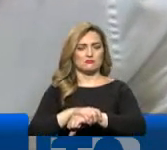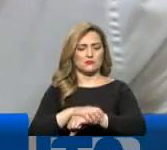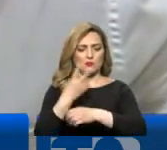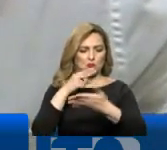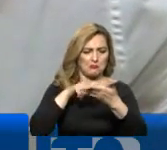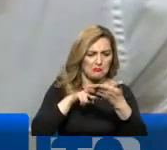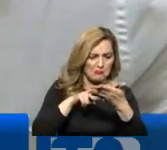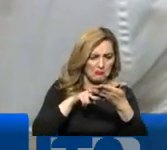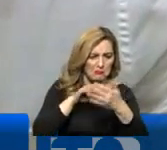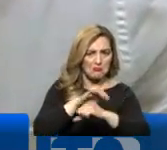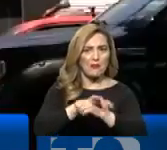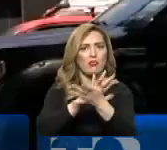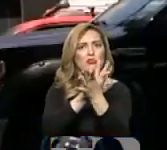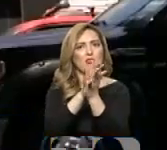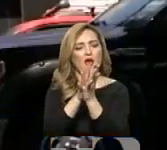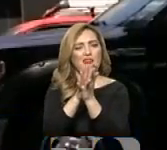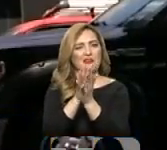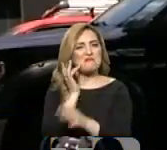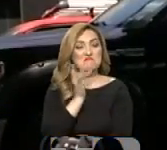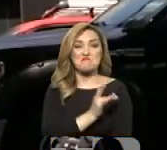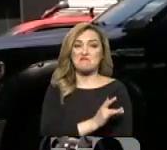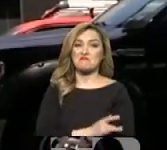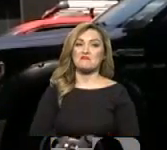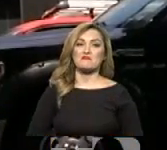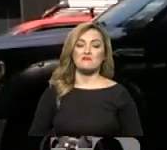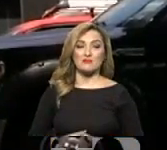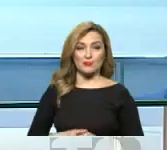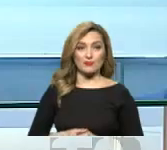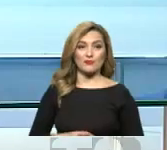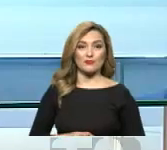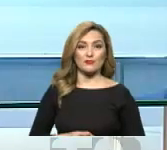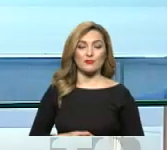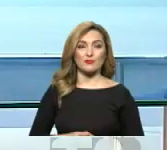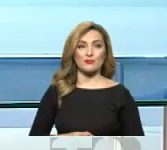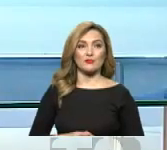no consta como tal. Dayana Monroy, 24 horas.